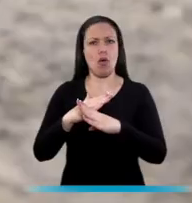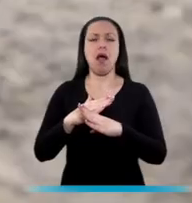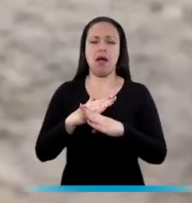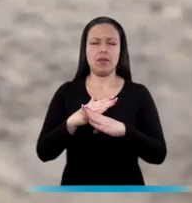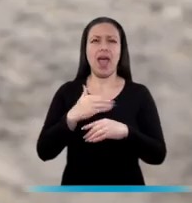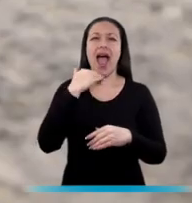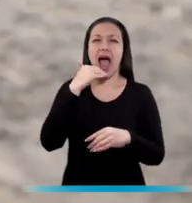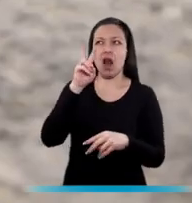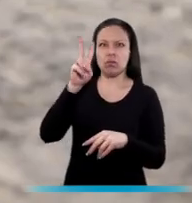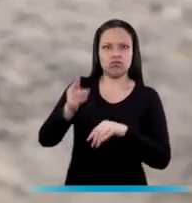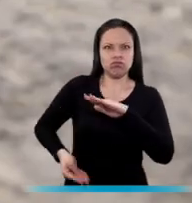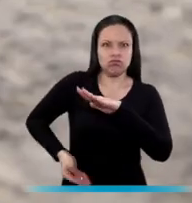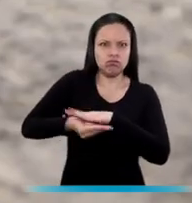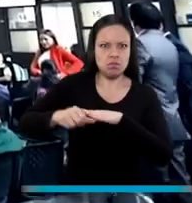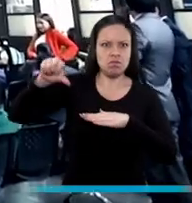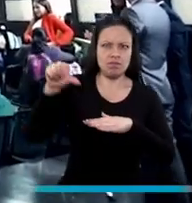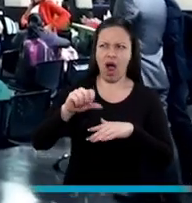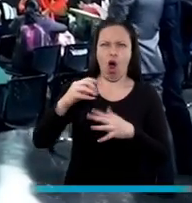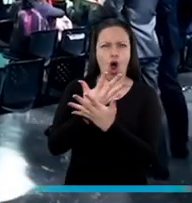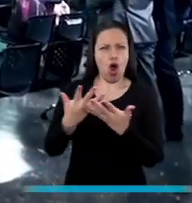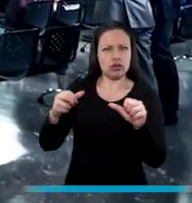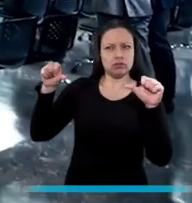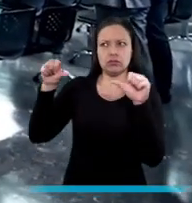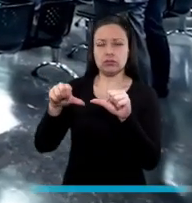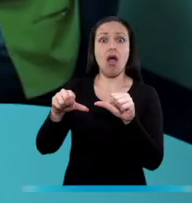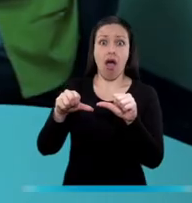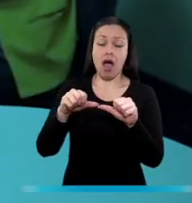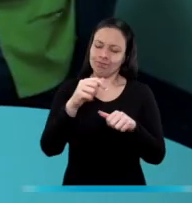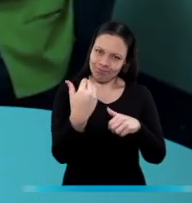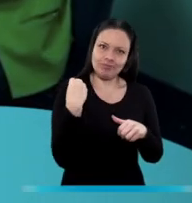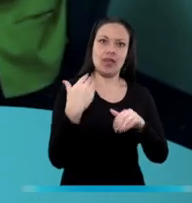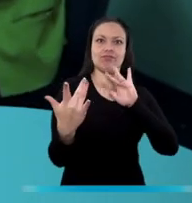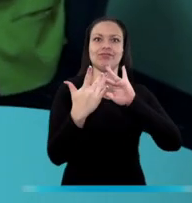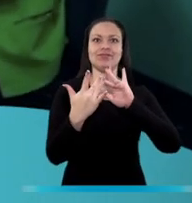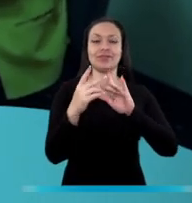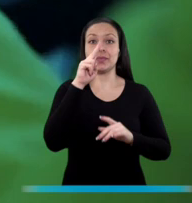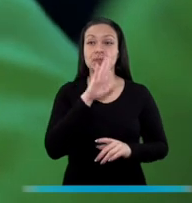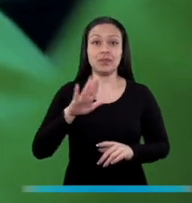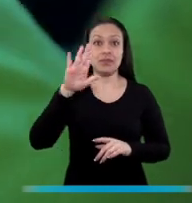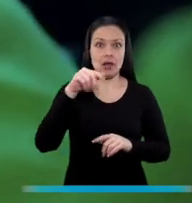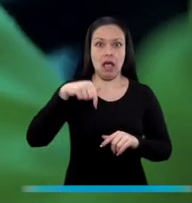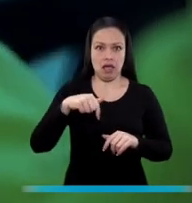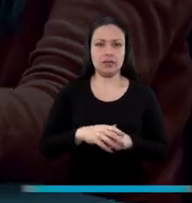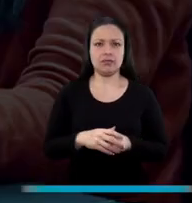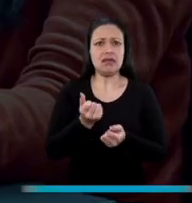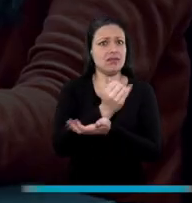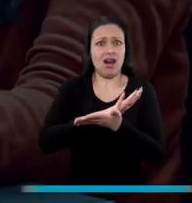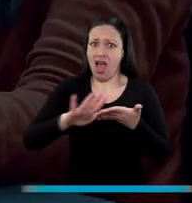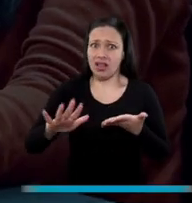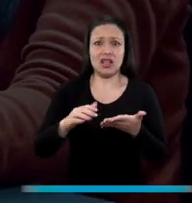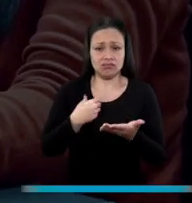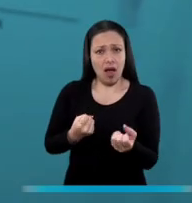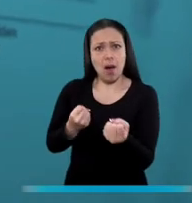corrupción o aparentes irregularidades, pueden comunicarse con la PROCU. Nosotros, de manera gratuita, iniciaremos un proceso de vigilancia